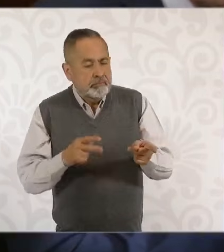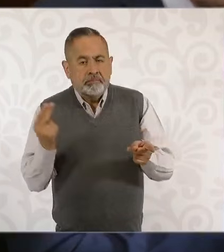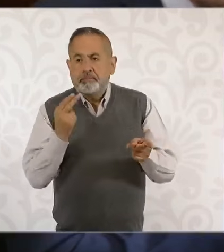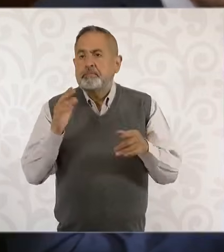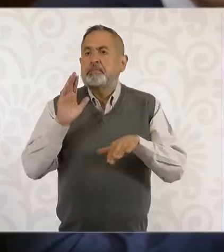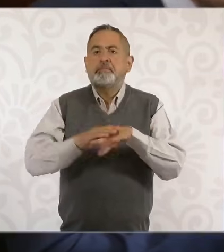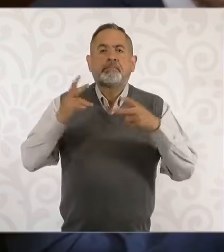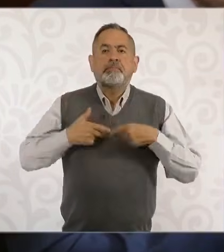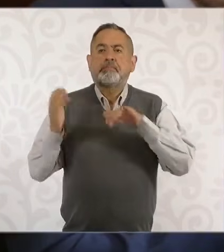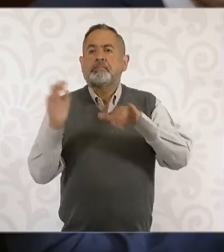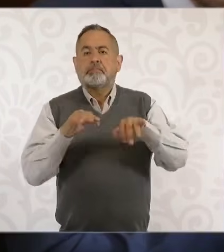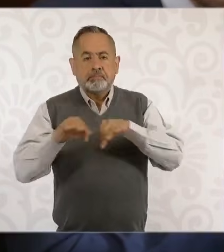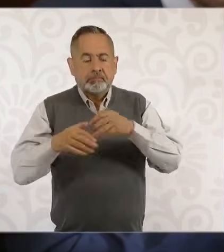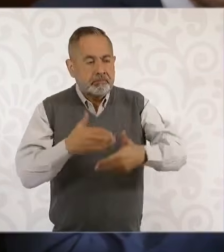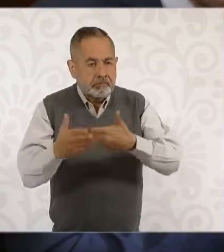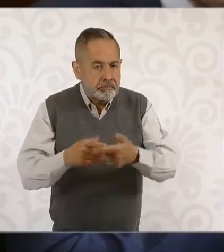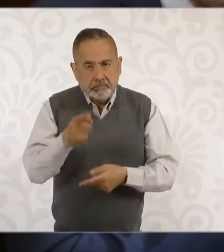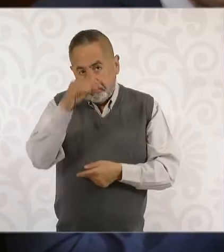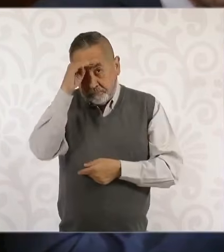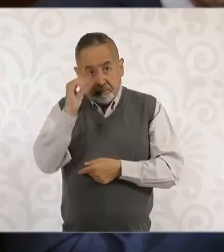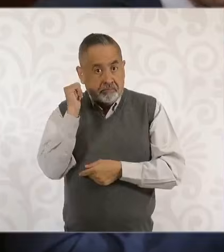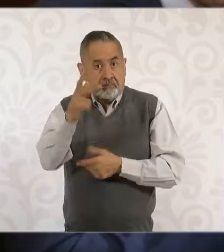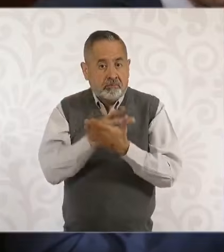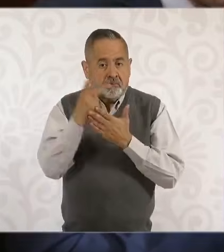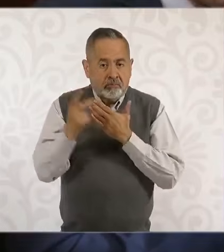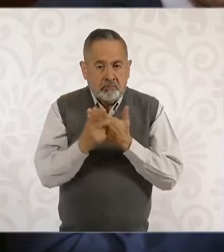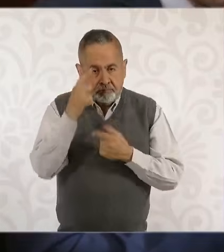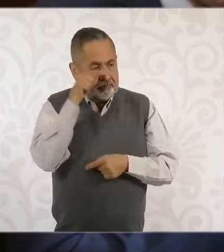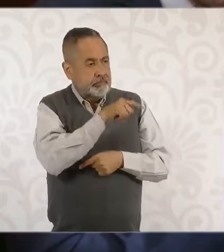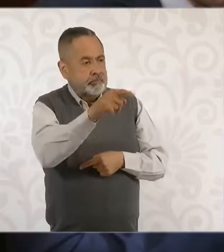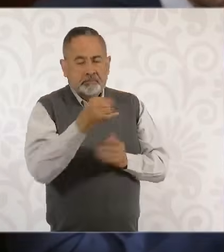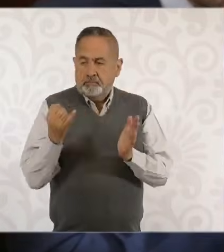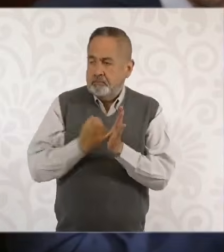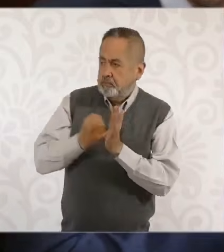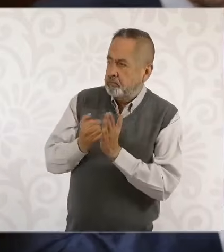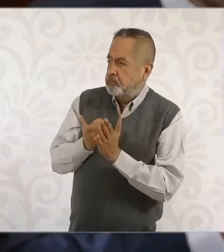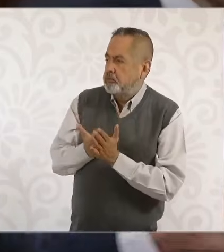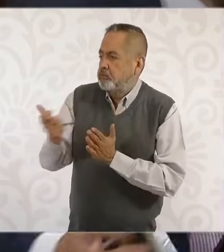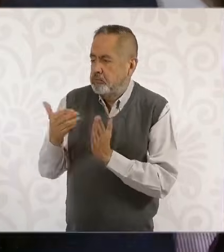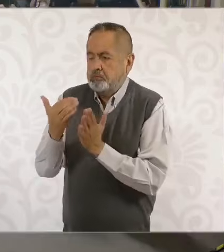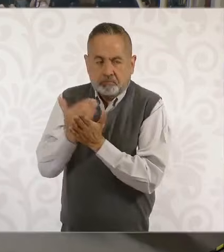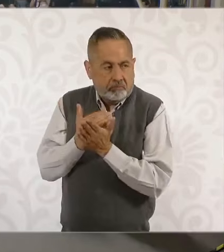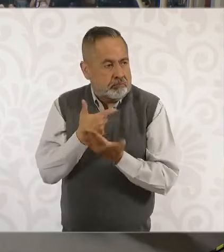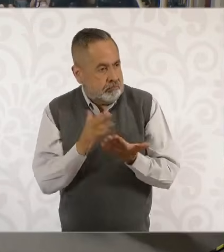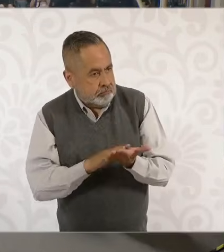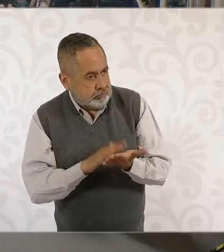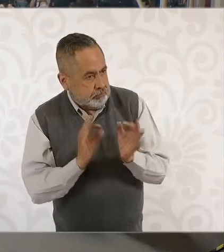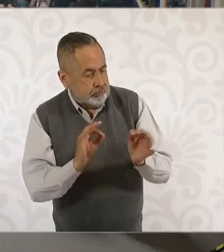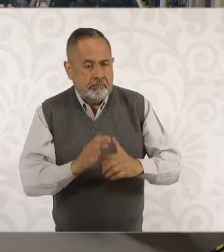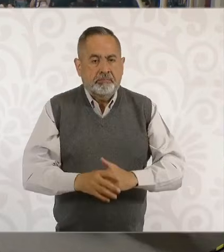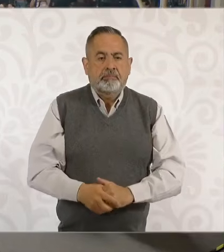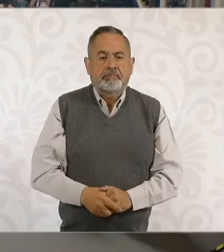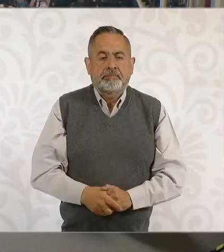contratar personal extra. ¿Tiene contemplado algún programa de estímulos fiscales para estos sectores? No hay